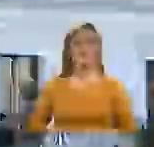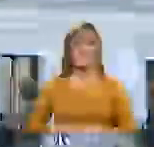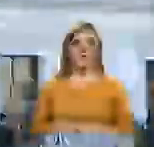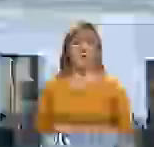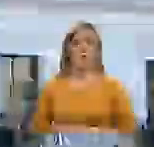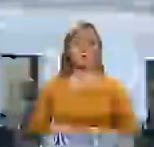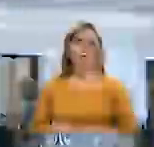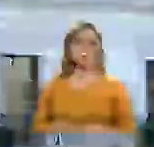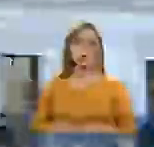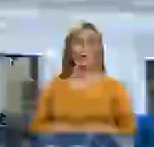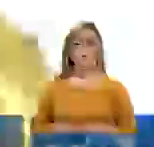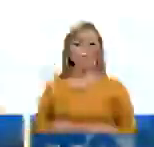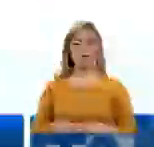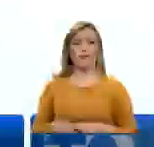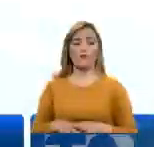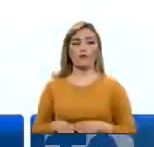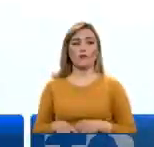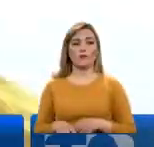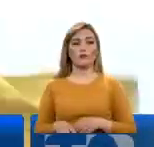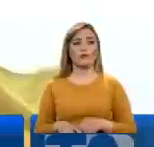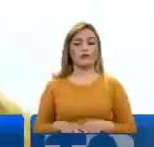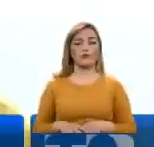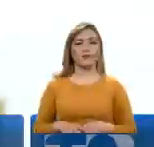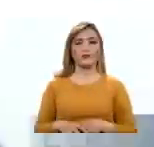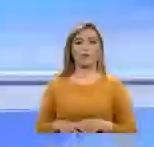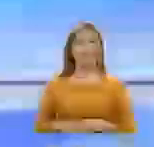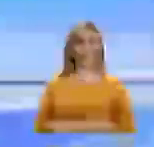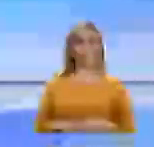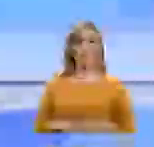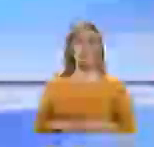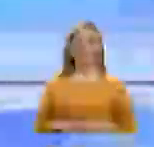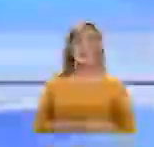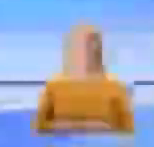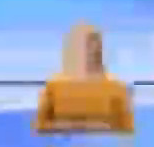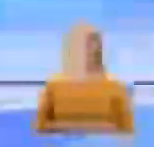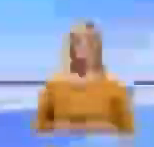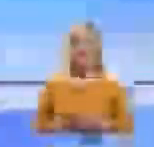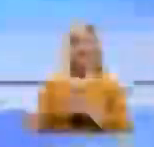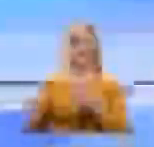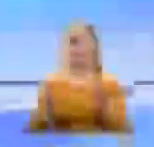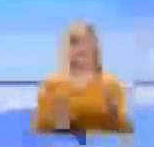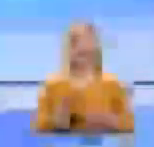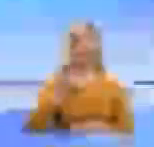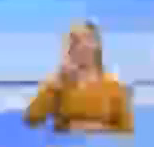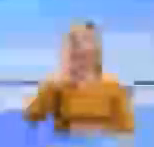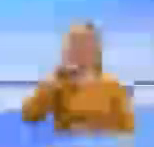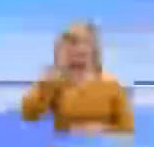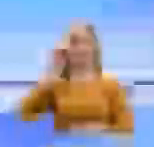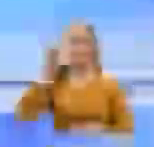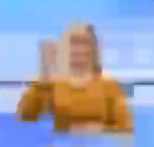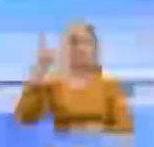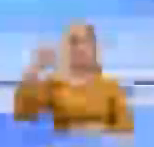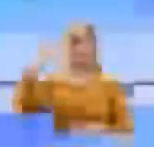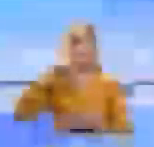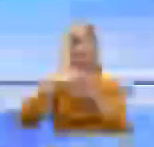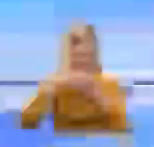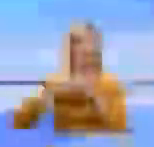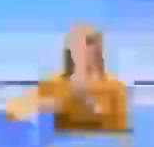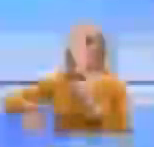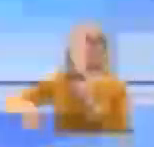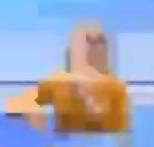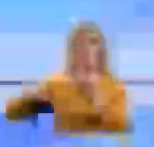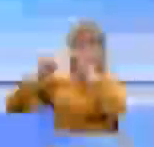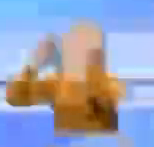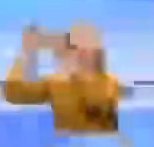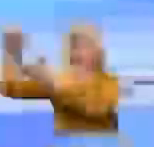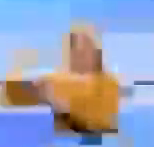María Gracia Costa, 24 horas. Y a cerca de 500 millones de dólares asciende el atraso con los proveedores